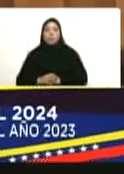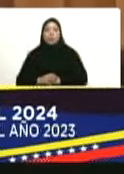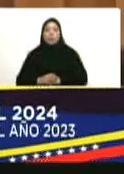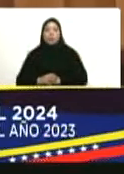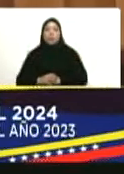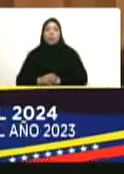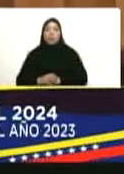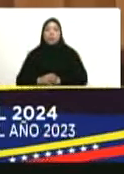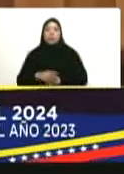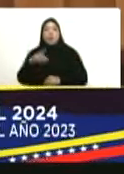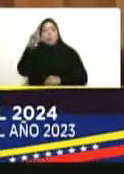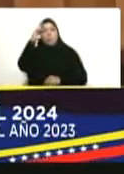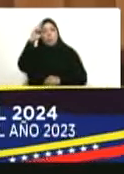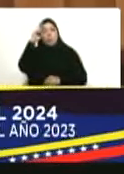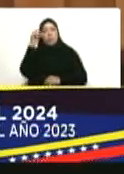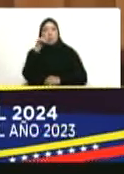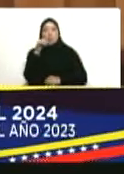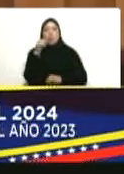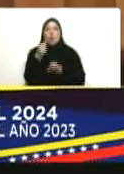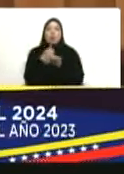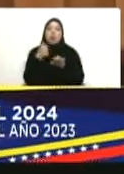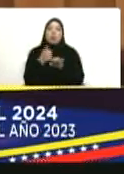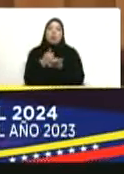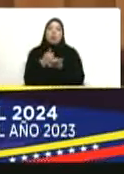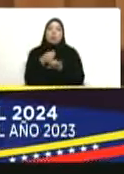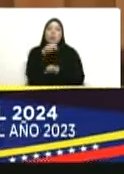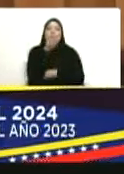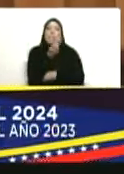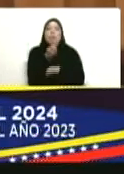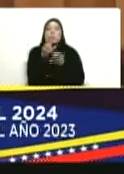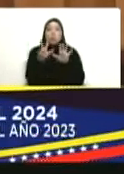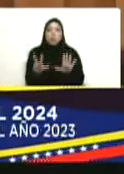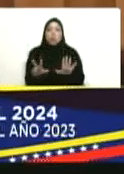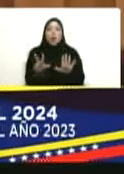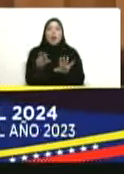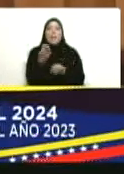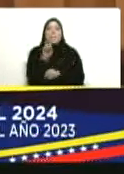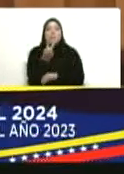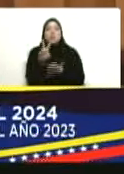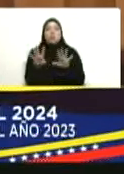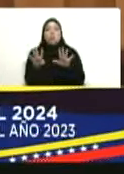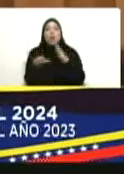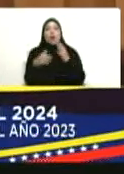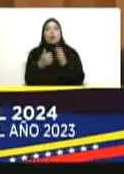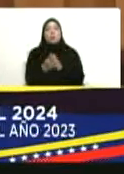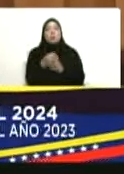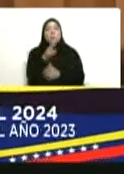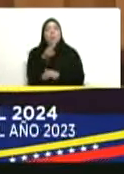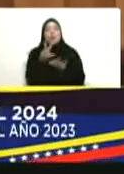Quedó para la memoria de nuestra generación el 28, el 28, el 28.